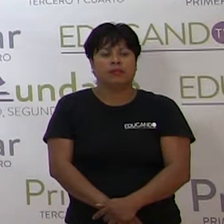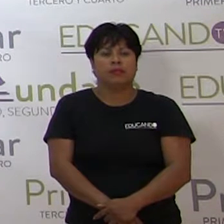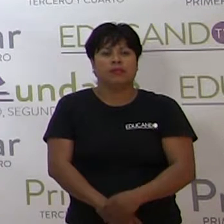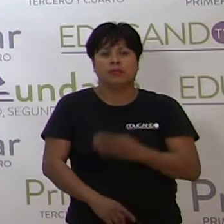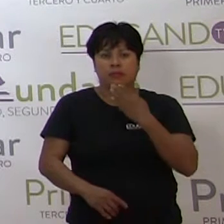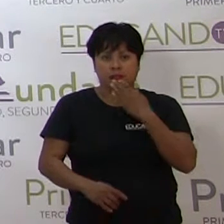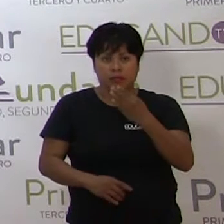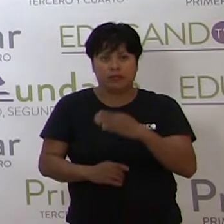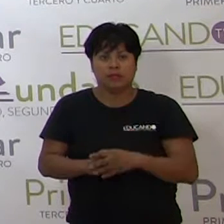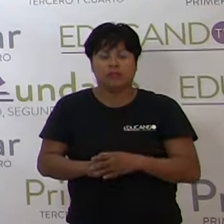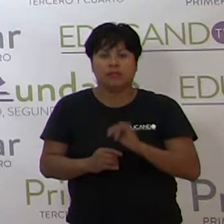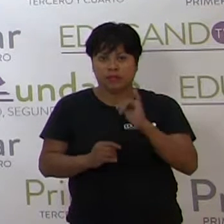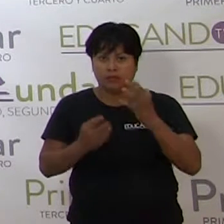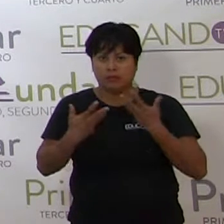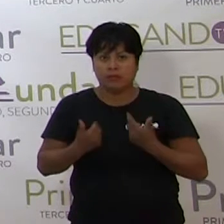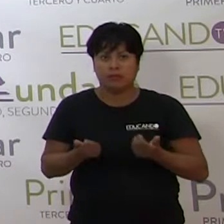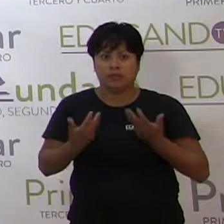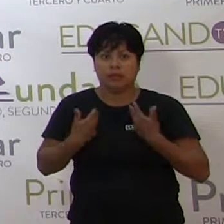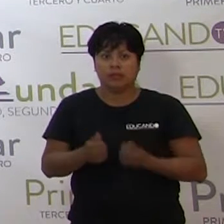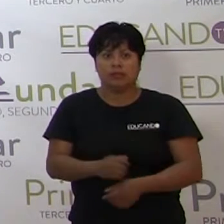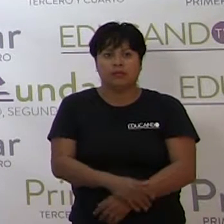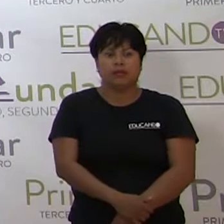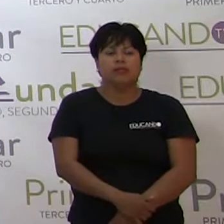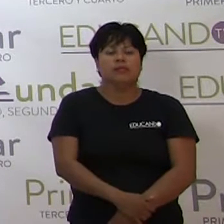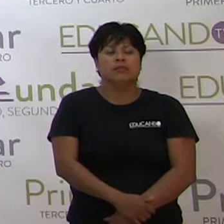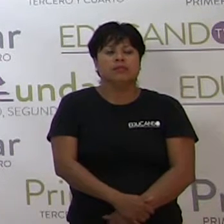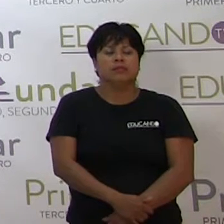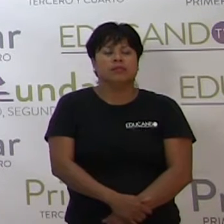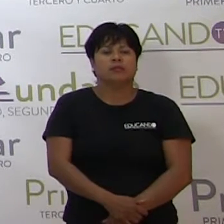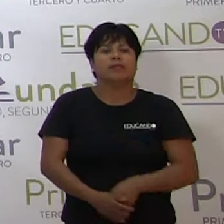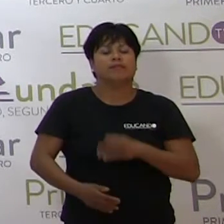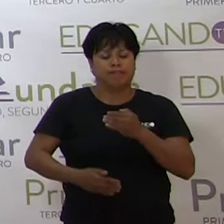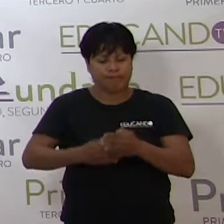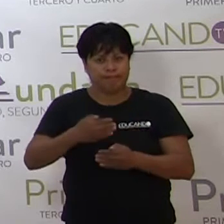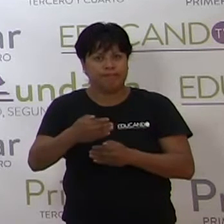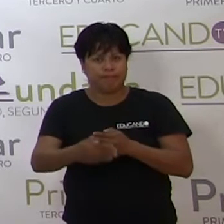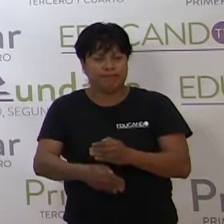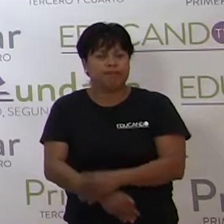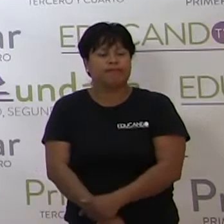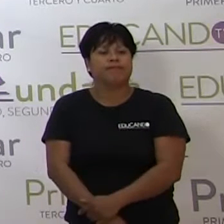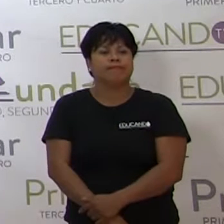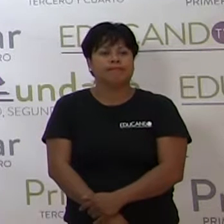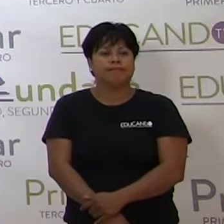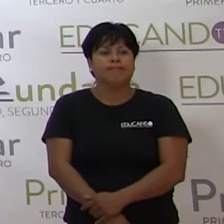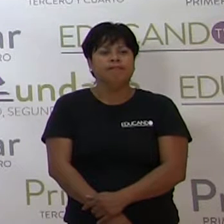¿Vamos bien? ¿Vas entendiendo? Bueno, avanzamos.